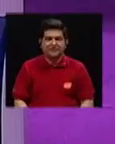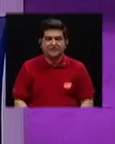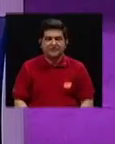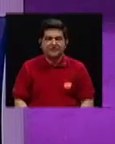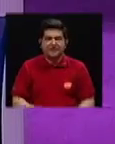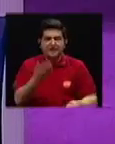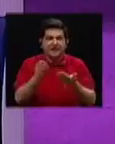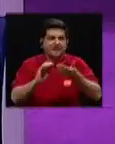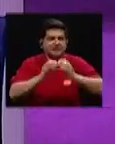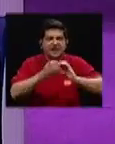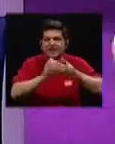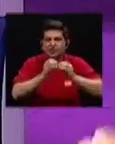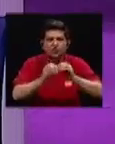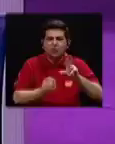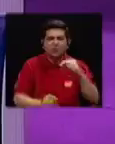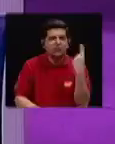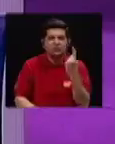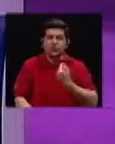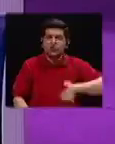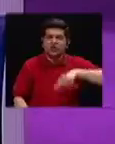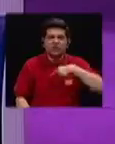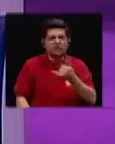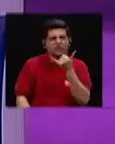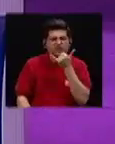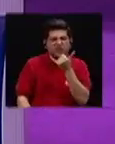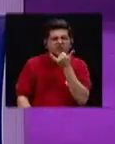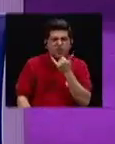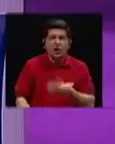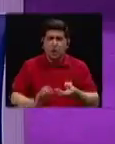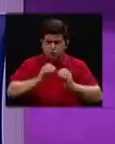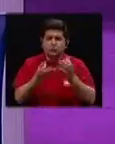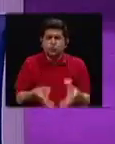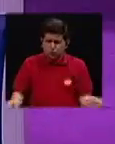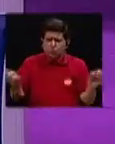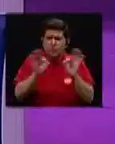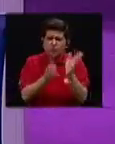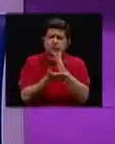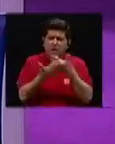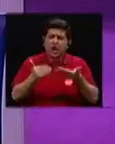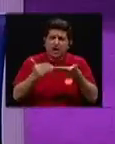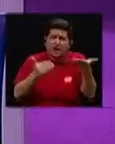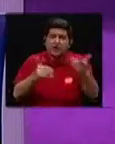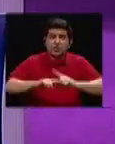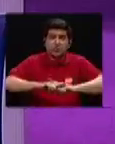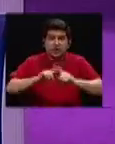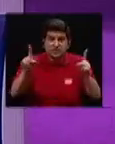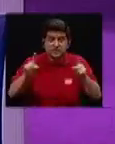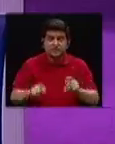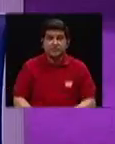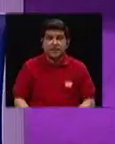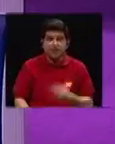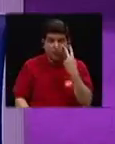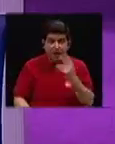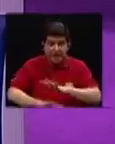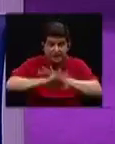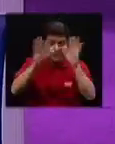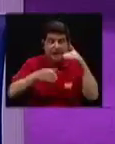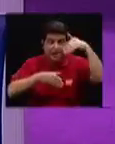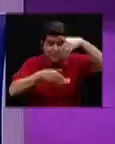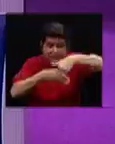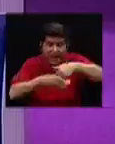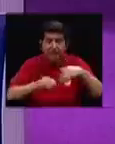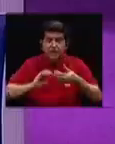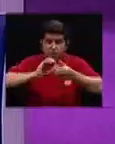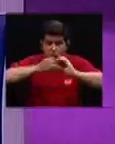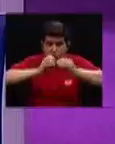números nosotros somamos muy equivocados los números son importantes para algunas cosas pero es necesario ver claro dentro de esos números y es necesario